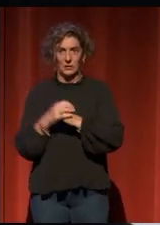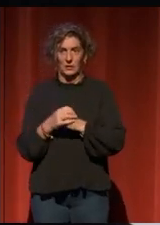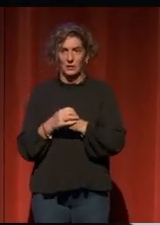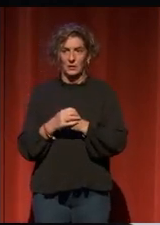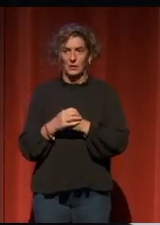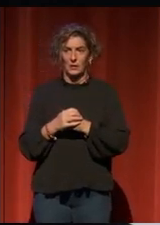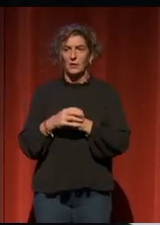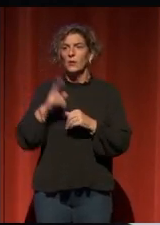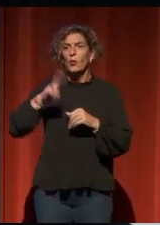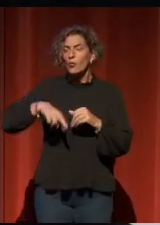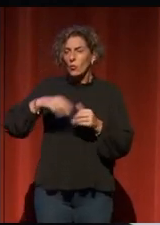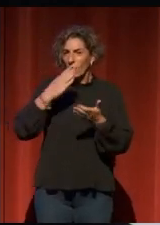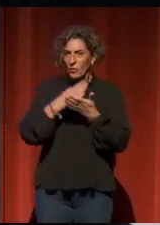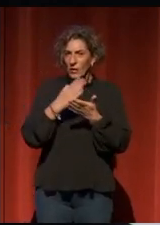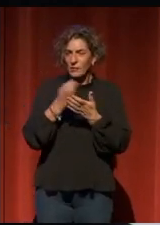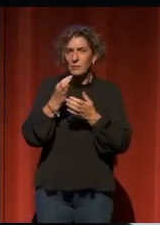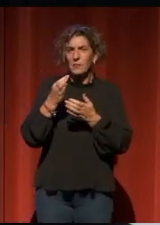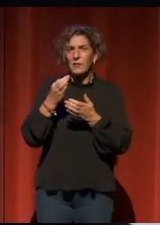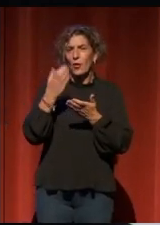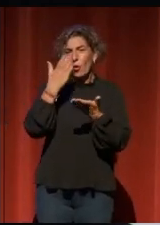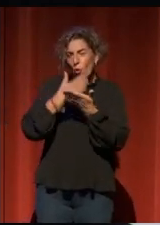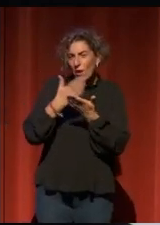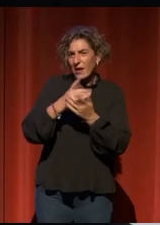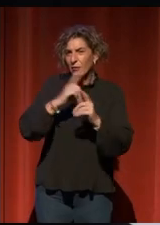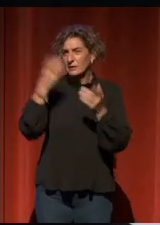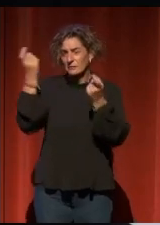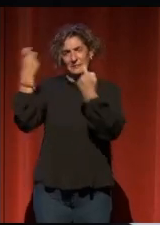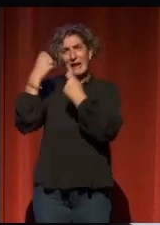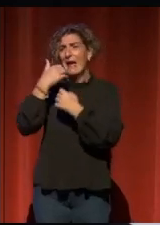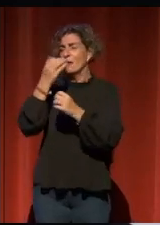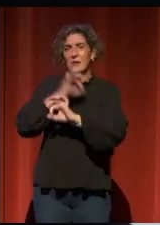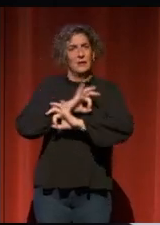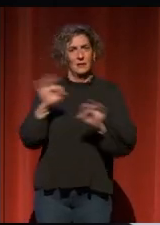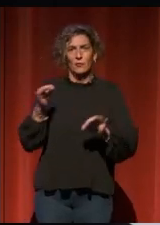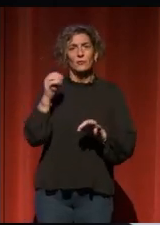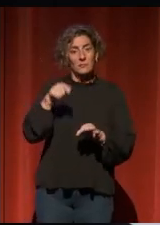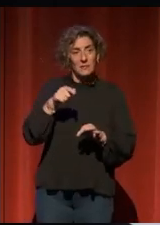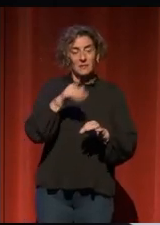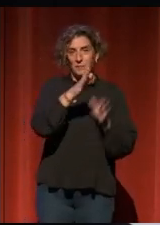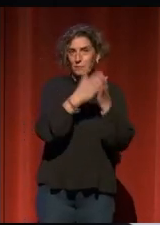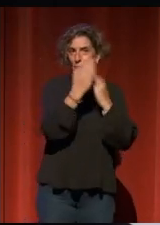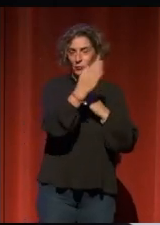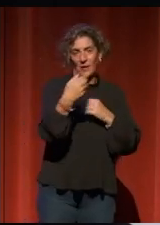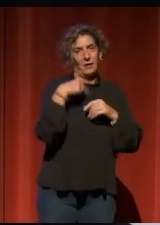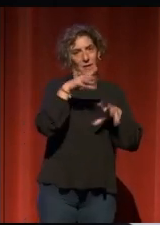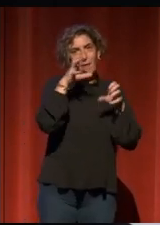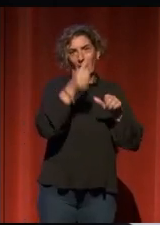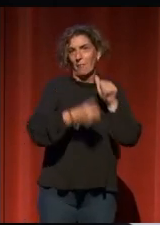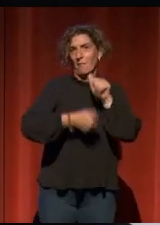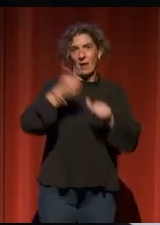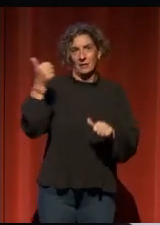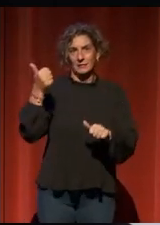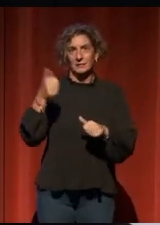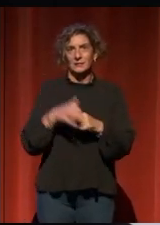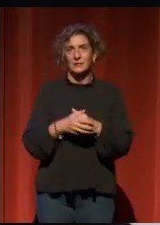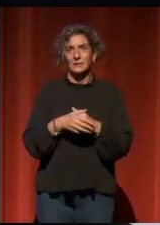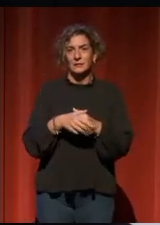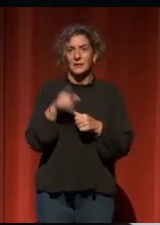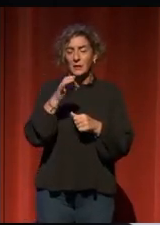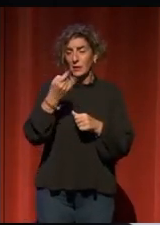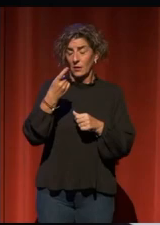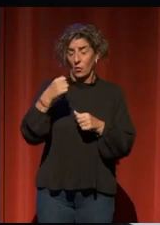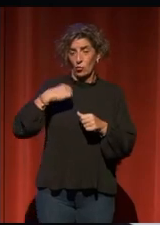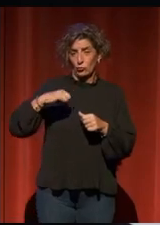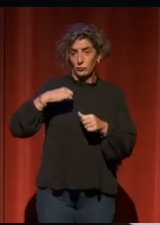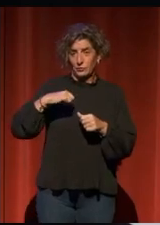un colegio me aportaron tanto. Su extraordinaria sede, un hospital del siglo